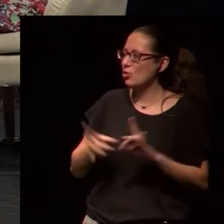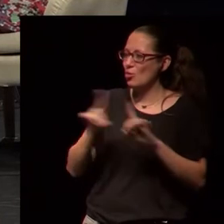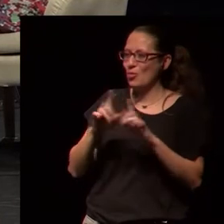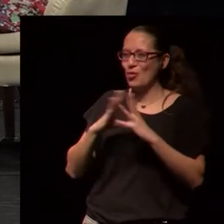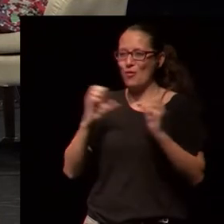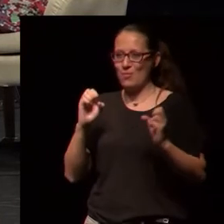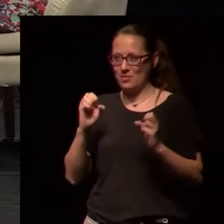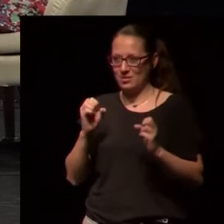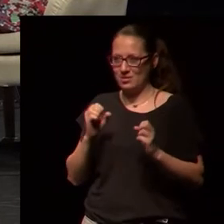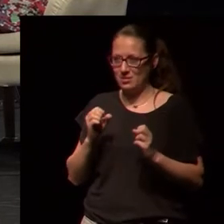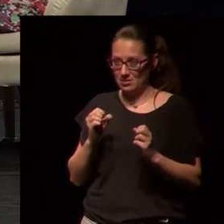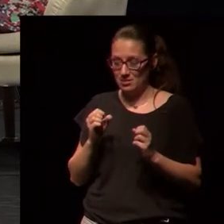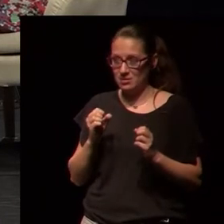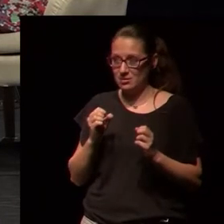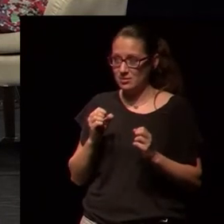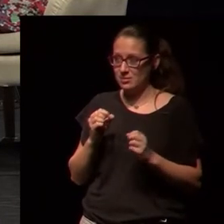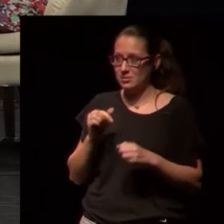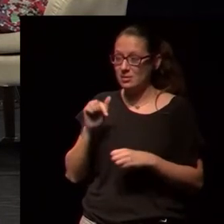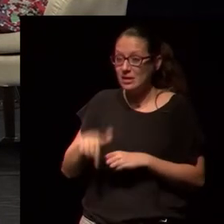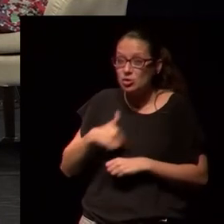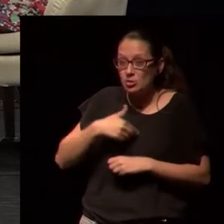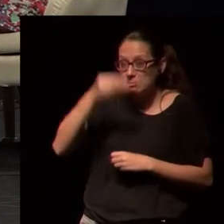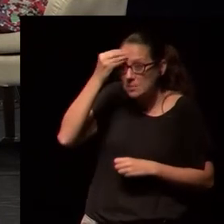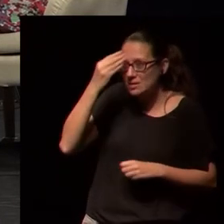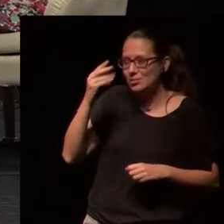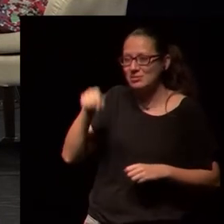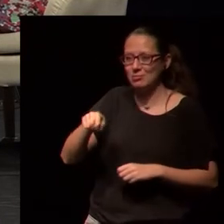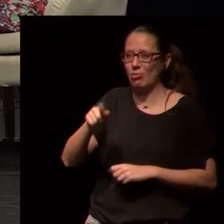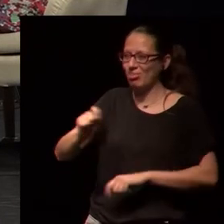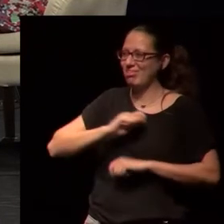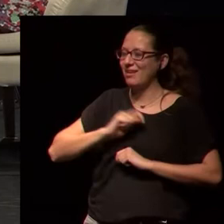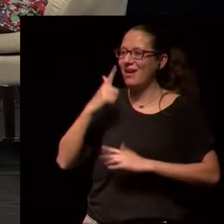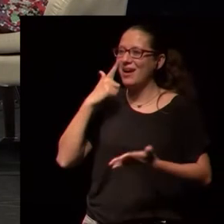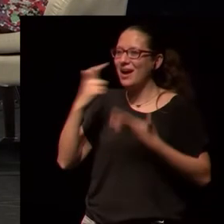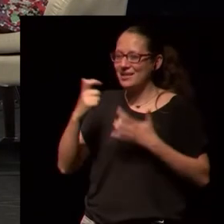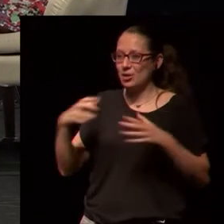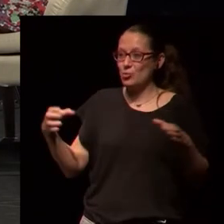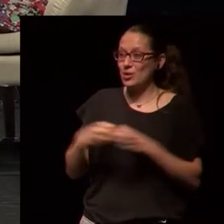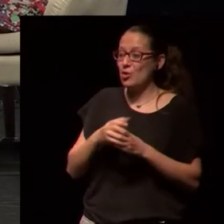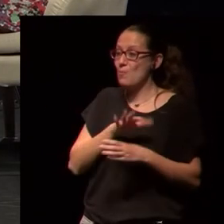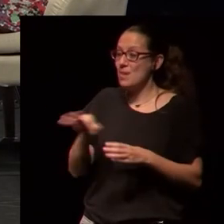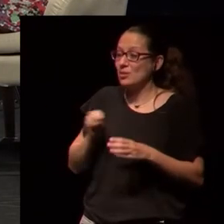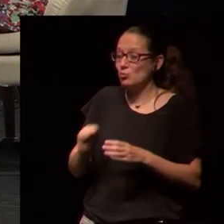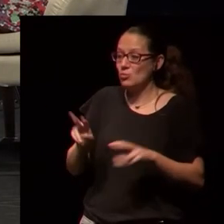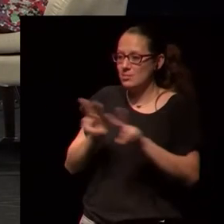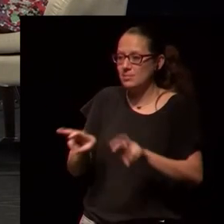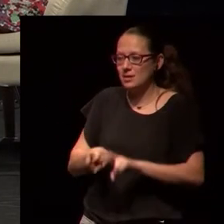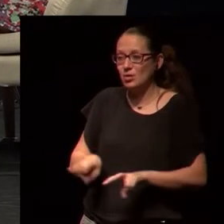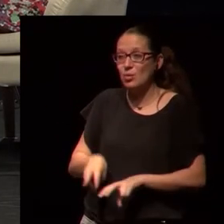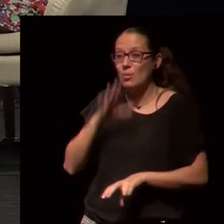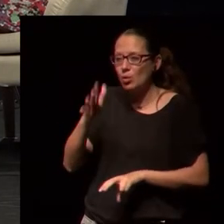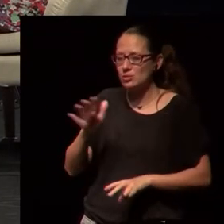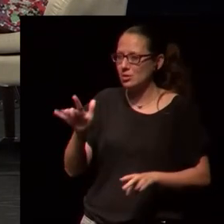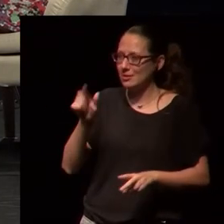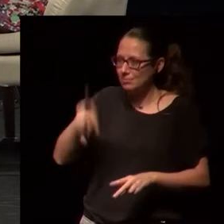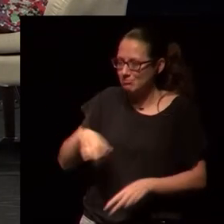cómplices. Esto es, creo yo, lo que hace que el arte comunitario y su investigación sea verdaderamente